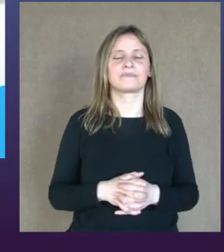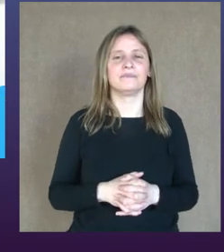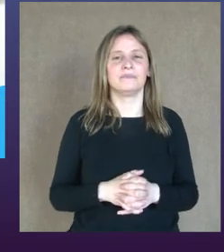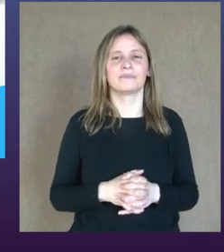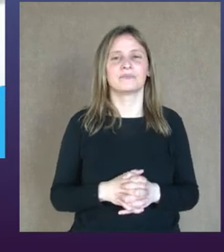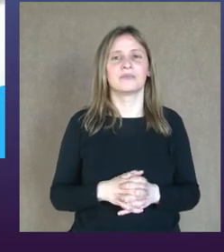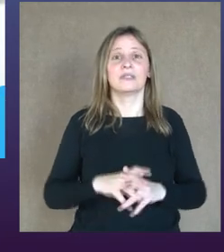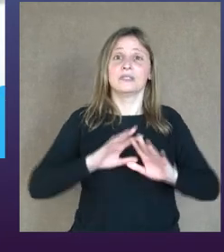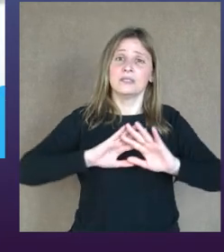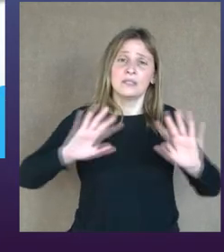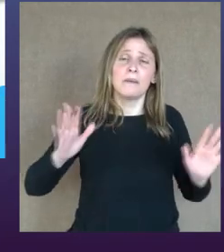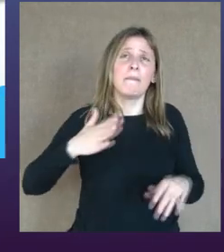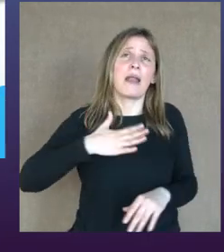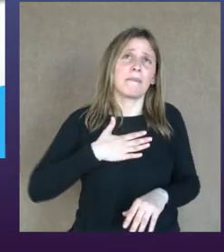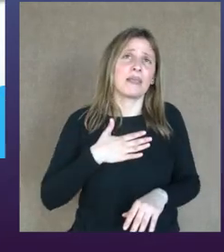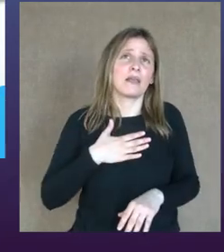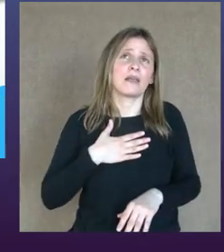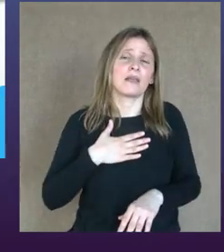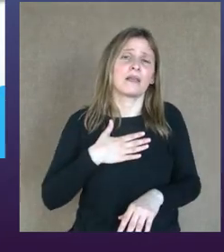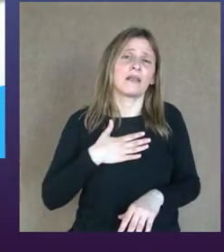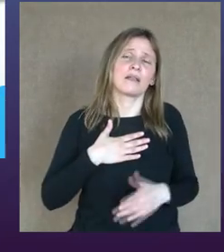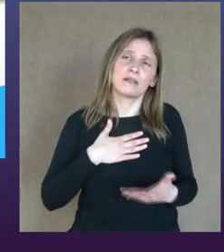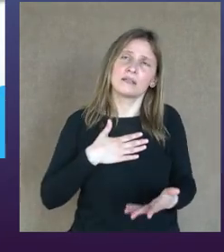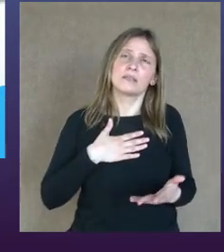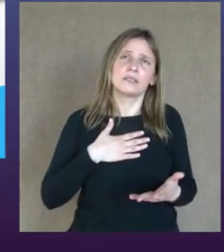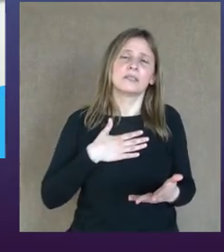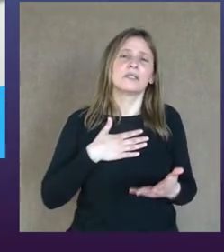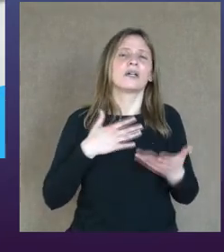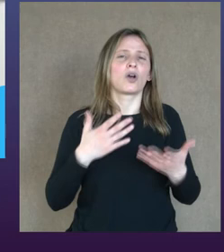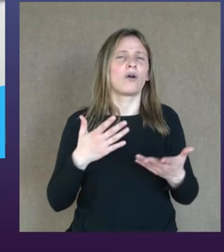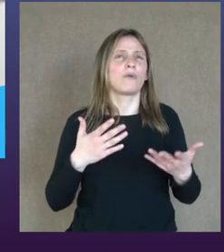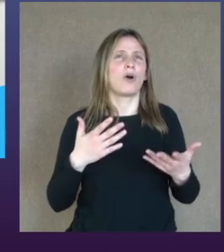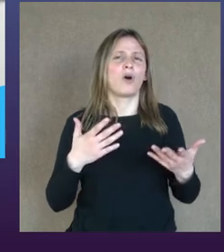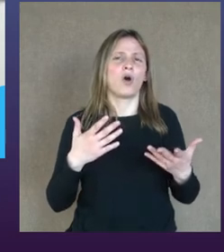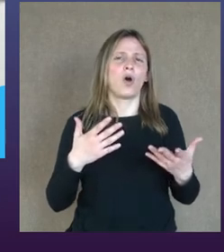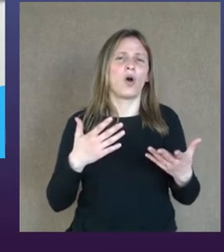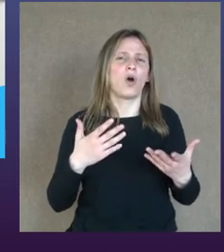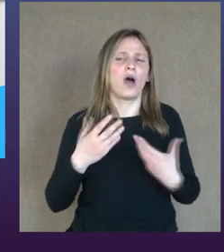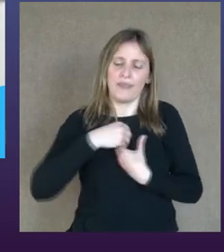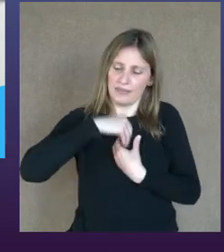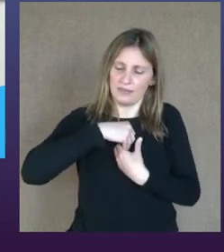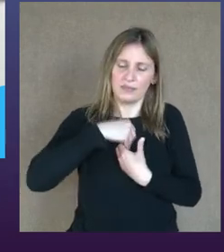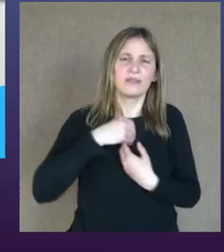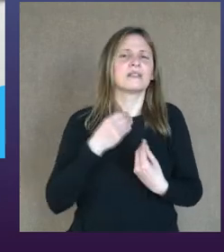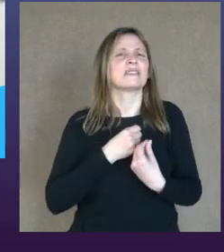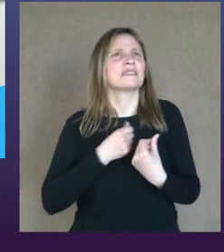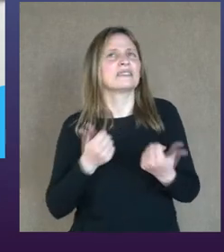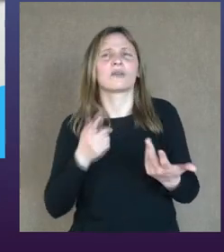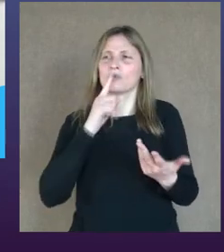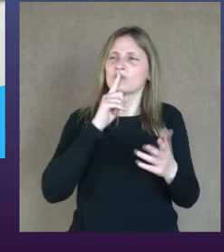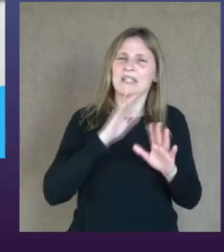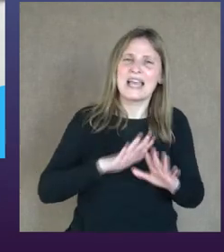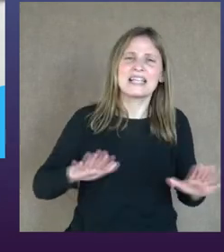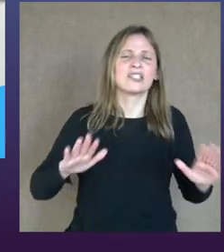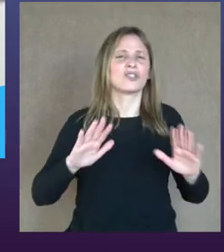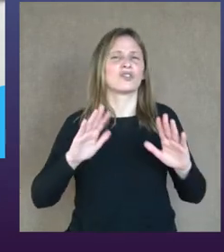Sí, bueno, para mí fue muy, muy duro anímicamente, de repente encontrarse con este silencio, con las